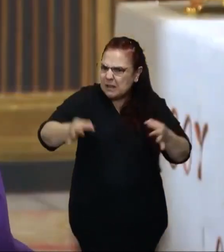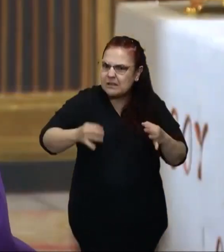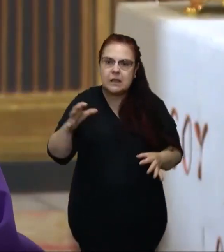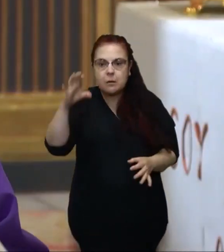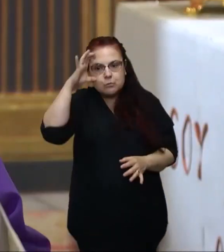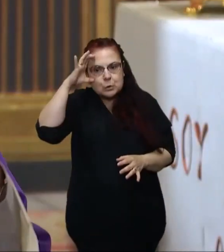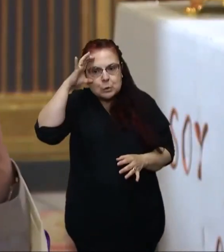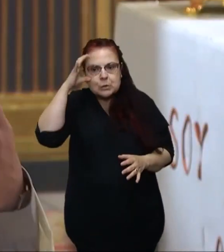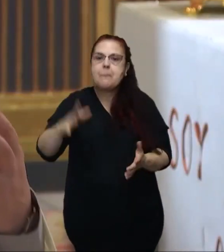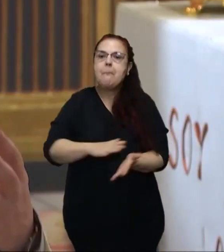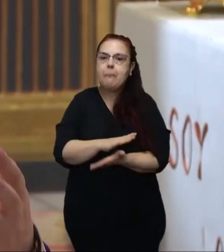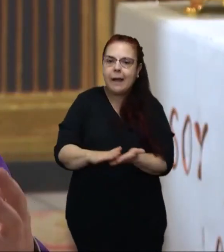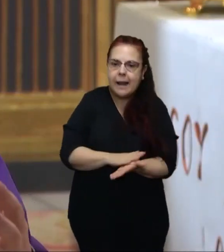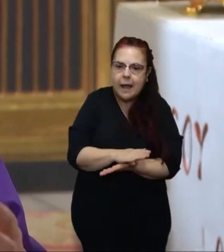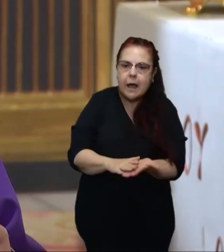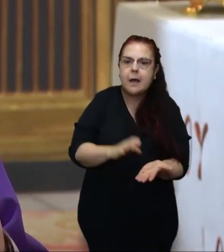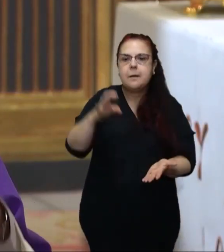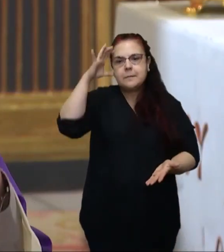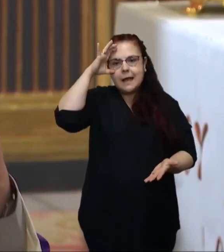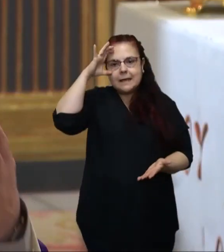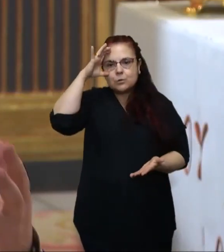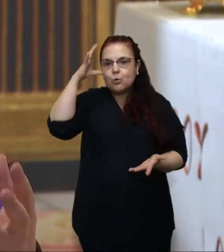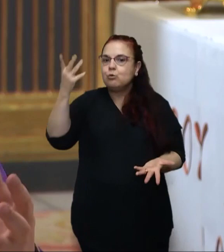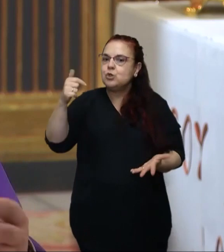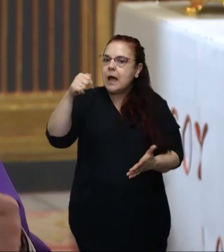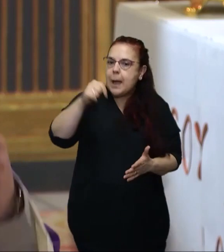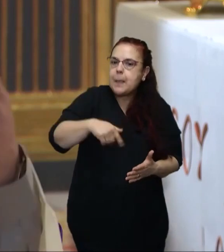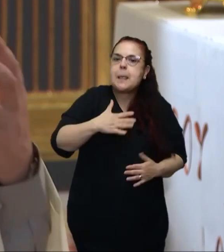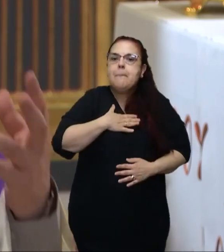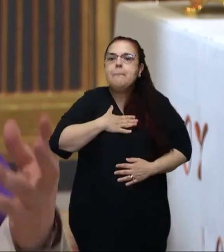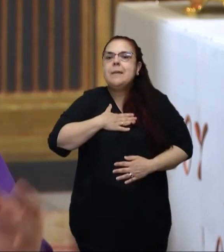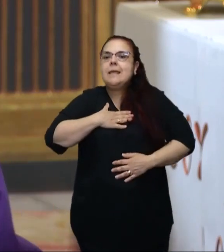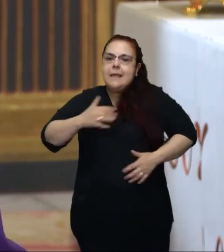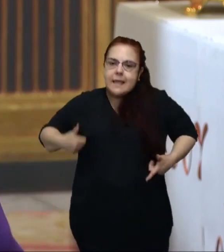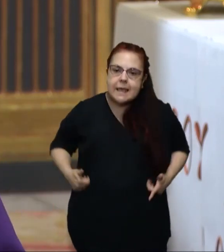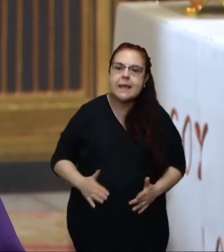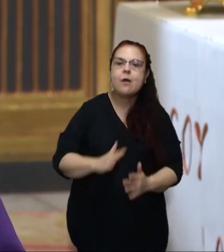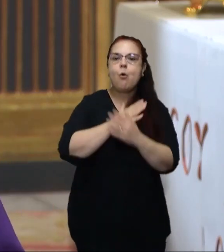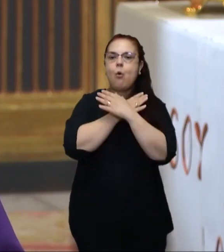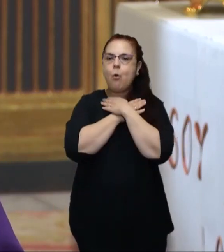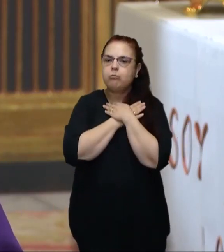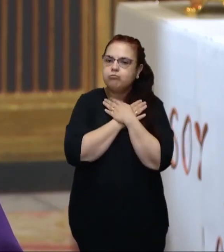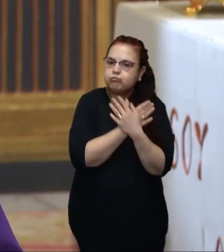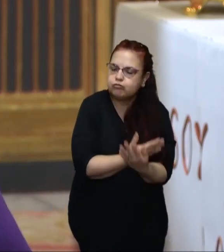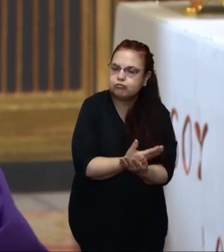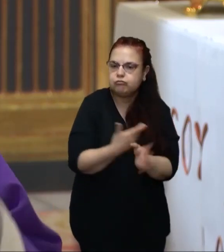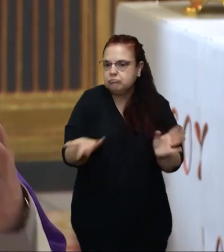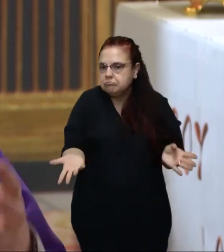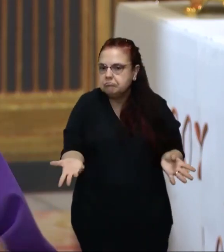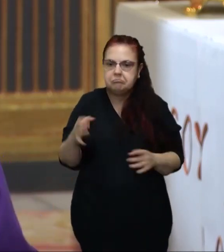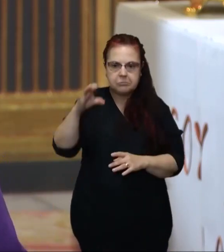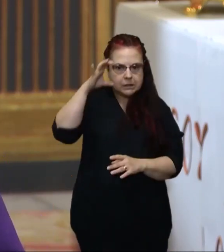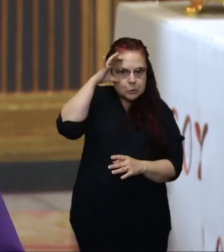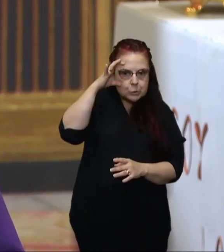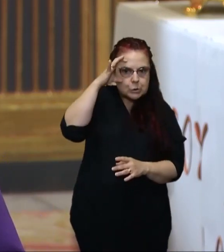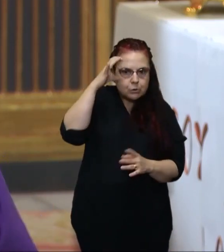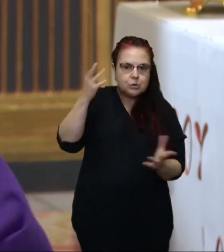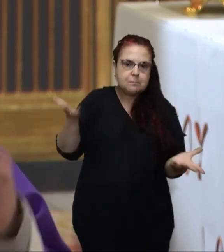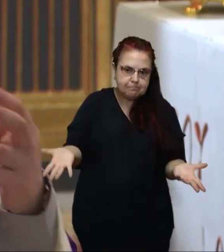Escuchar la palabra. Escuchad, este es mi hijo amado, ¿verdad?, en la